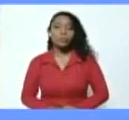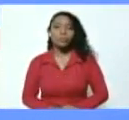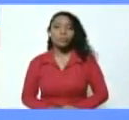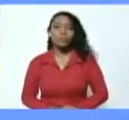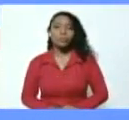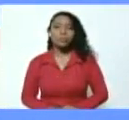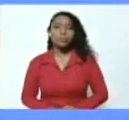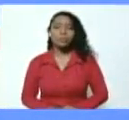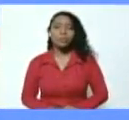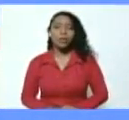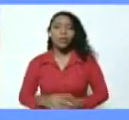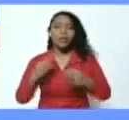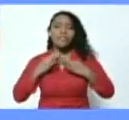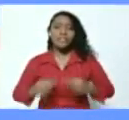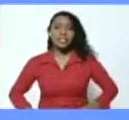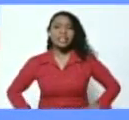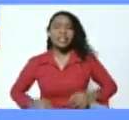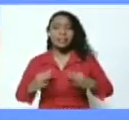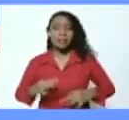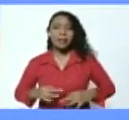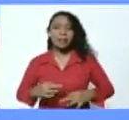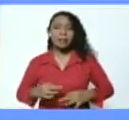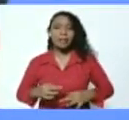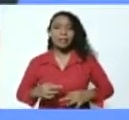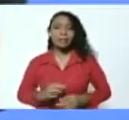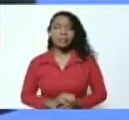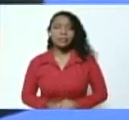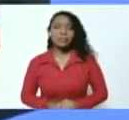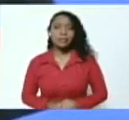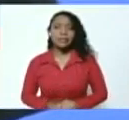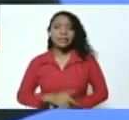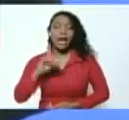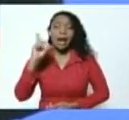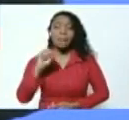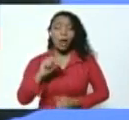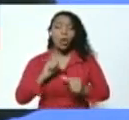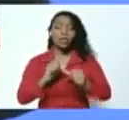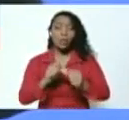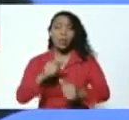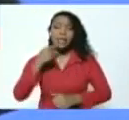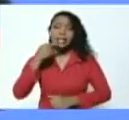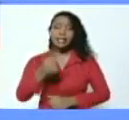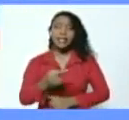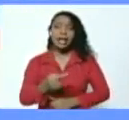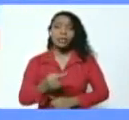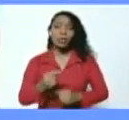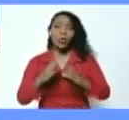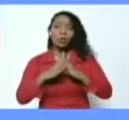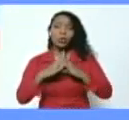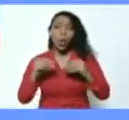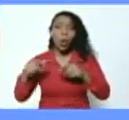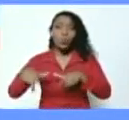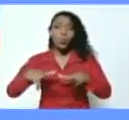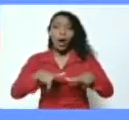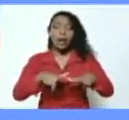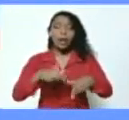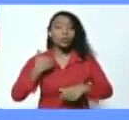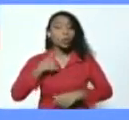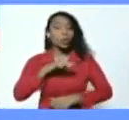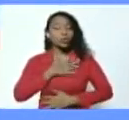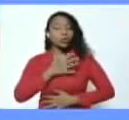que están físicamente y los que no están físicamente, también lo seguimos diciendo por todas partes. Para